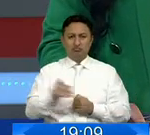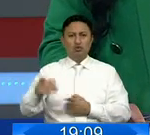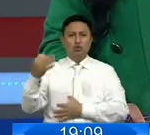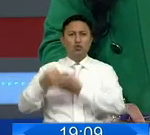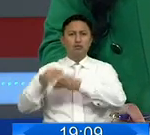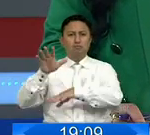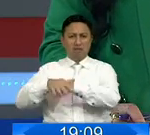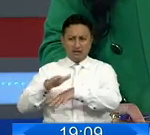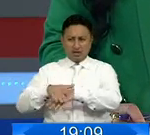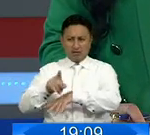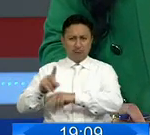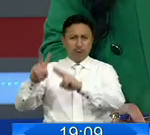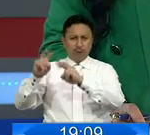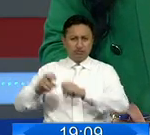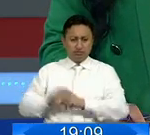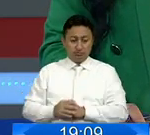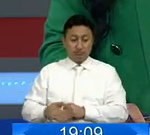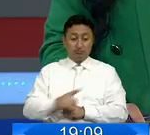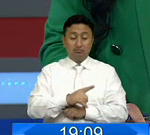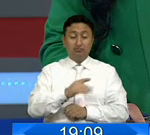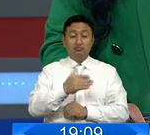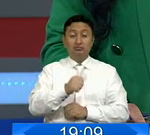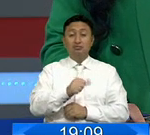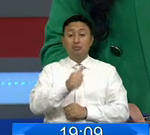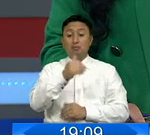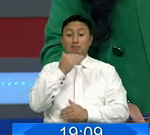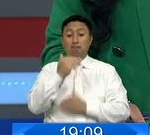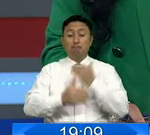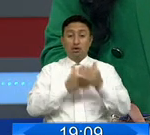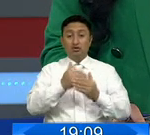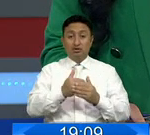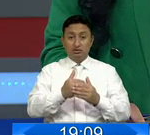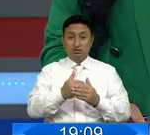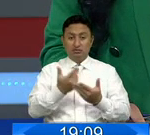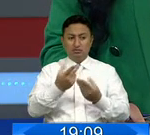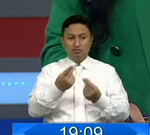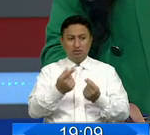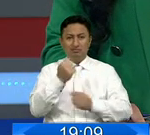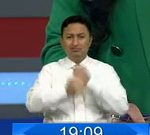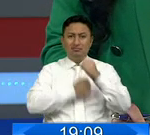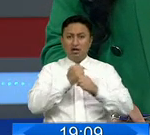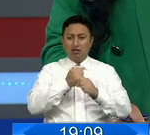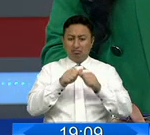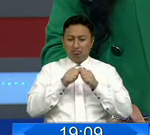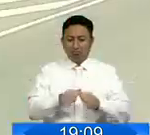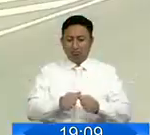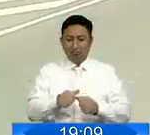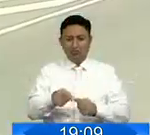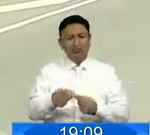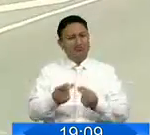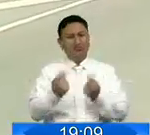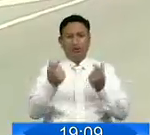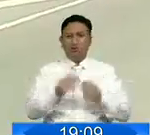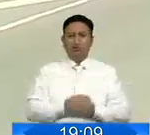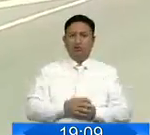Además, demandan celeridad en algunos procesos que llevan sin resolución por varios años.